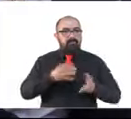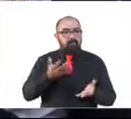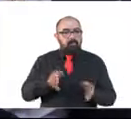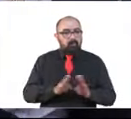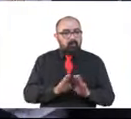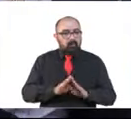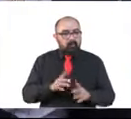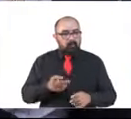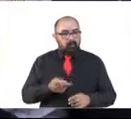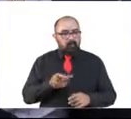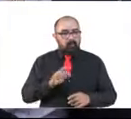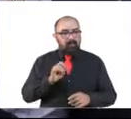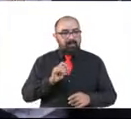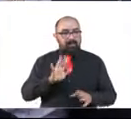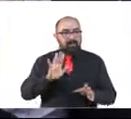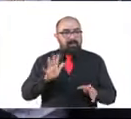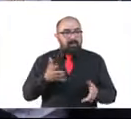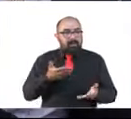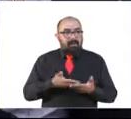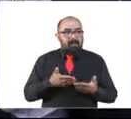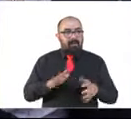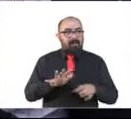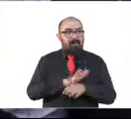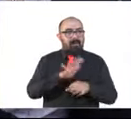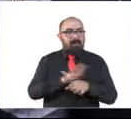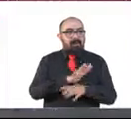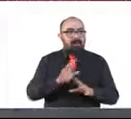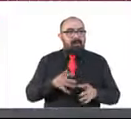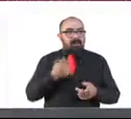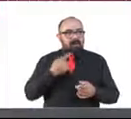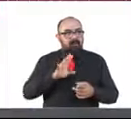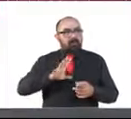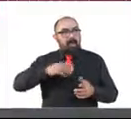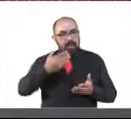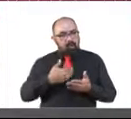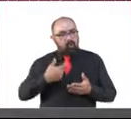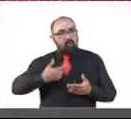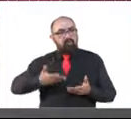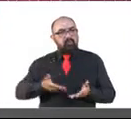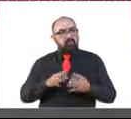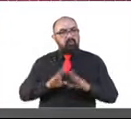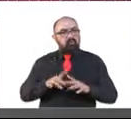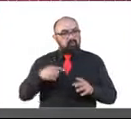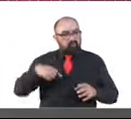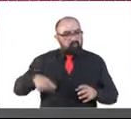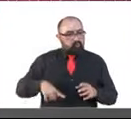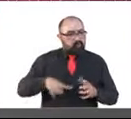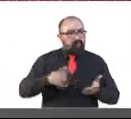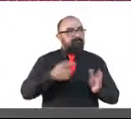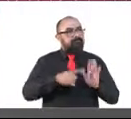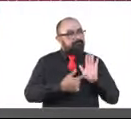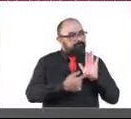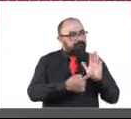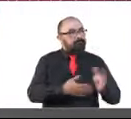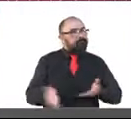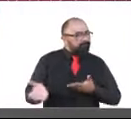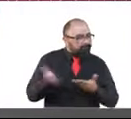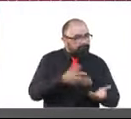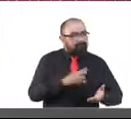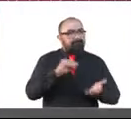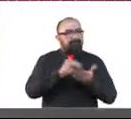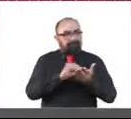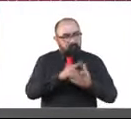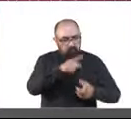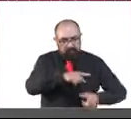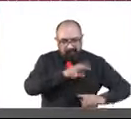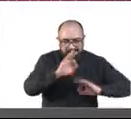Entonces, además de que estamos incentivando para que los jóvenes regresen a cultivar la tierra, de todas maneras hay